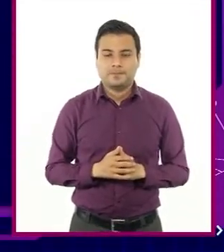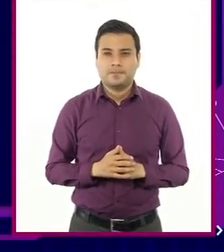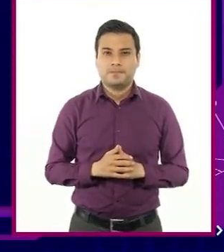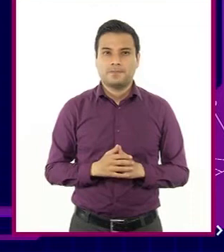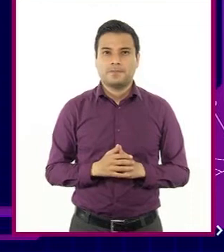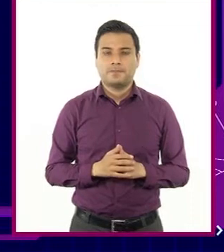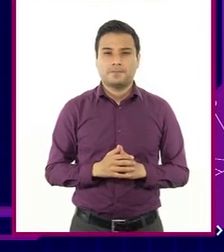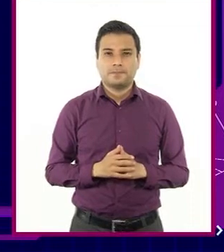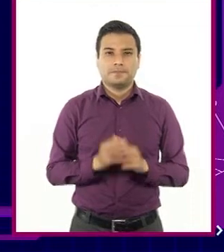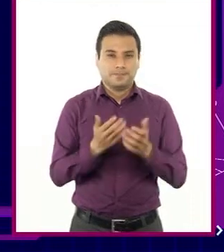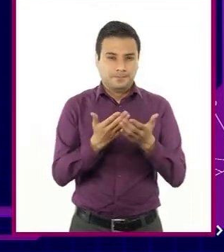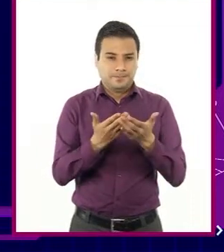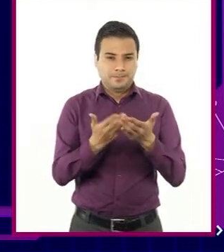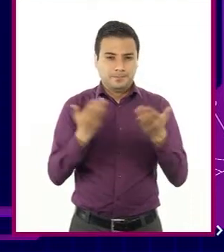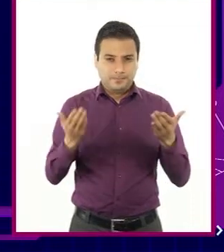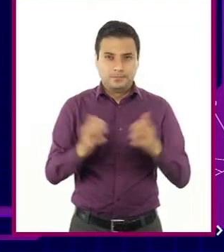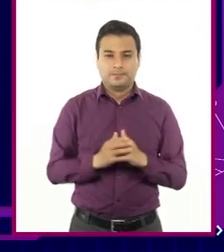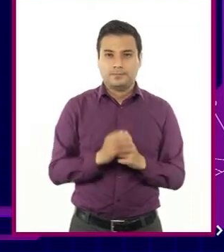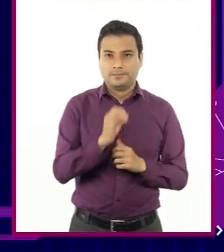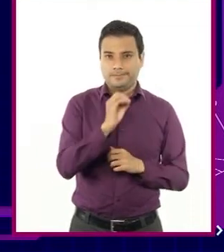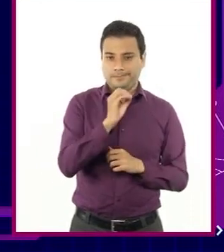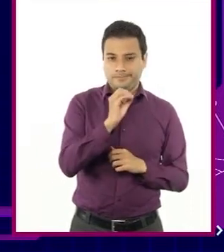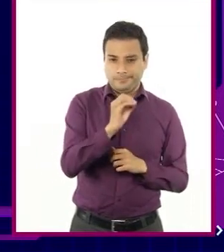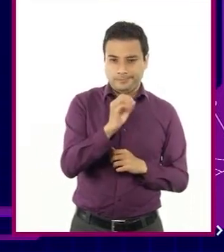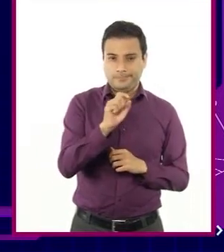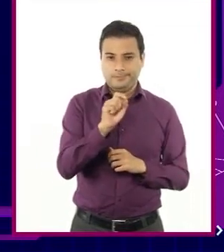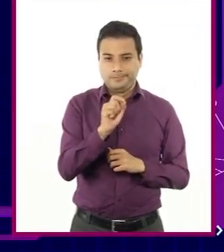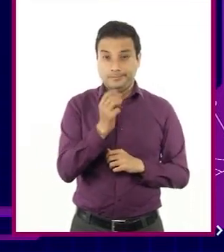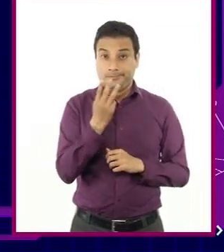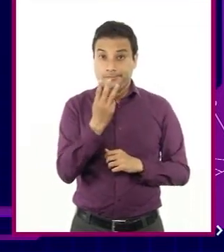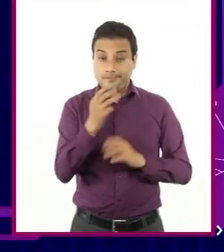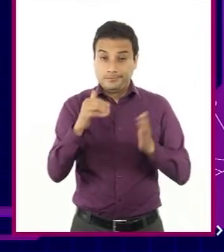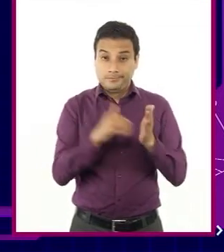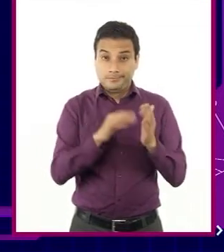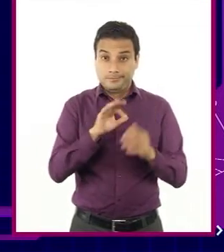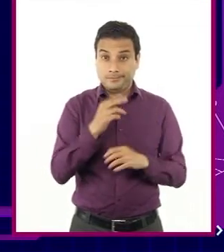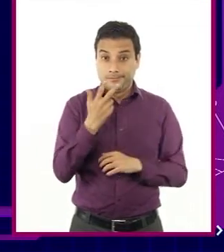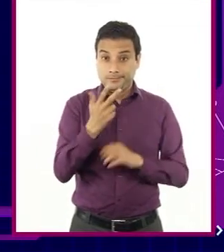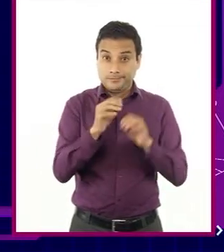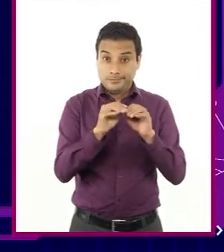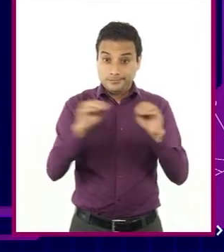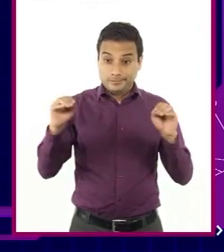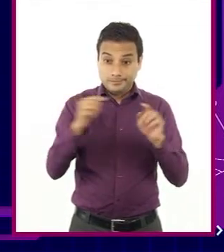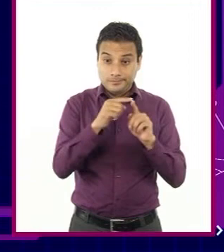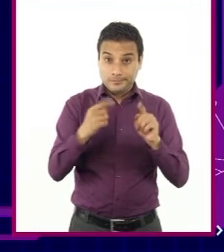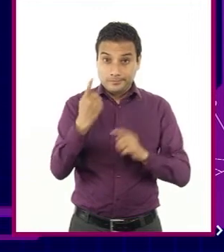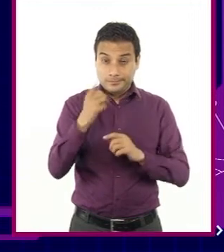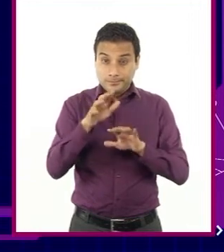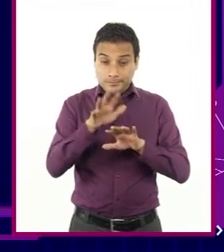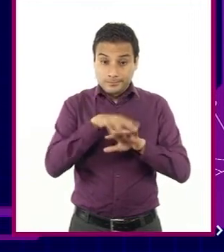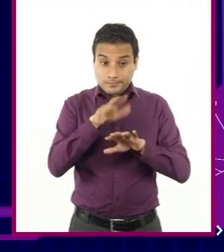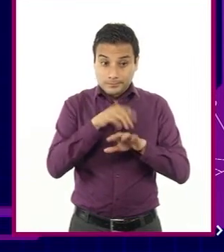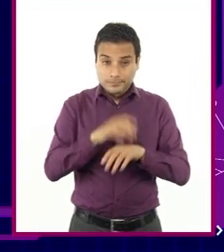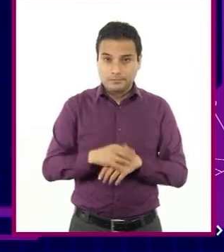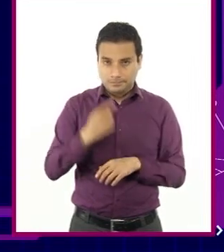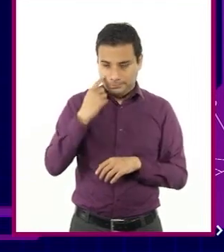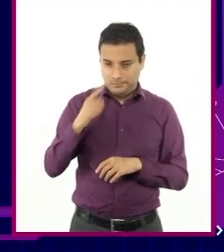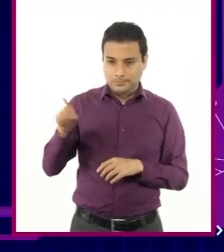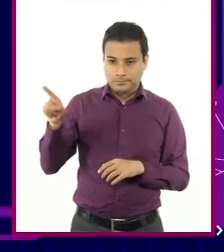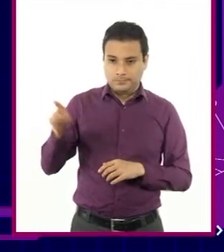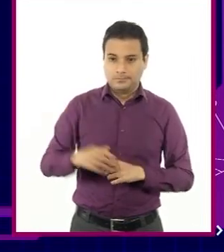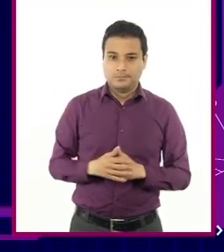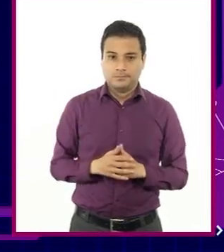conversión, es decir, 0.3048 metros entre un pie, tenemos que multiplicar 42.000 pies